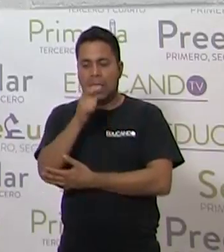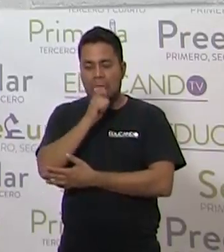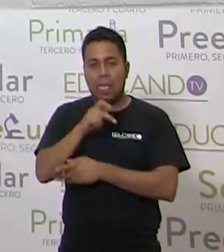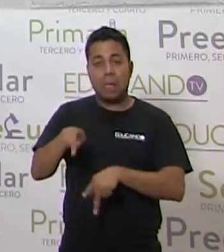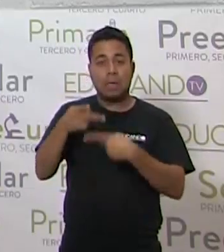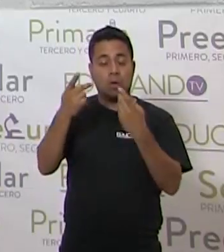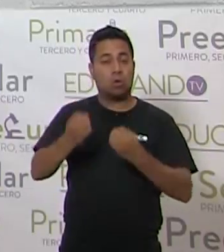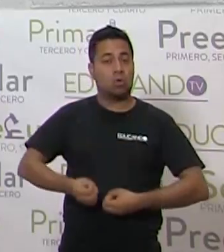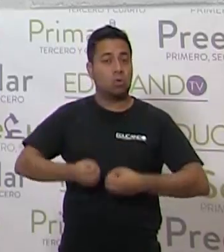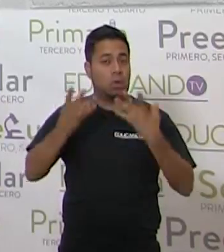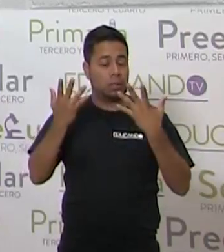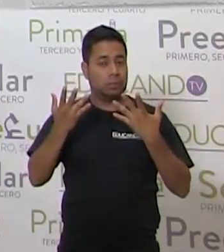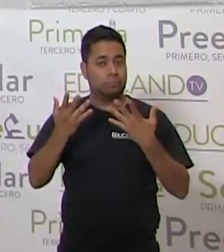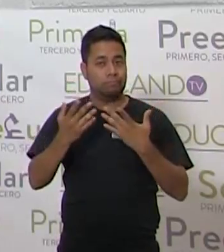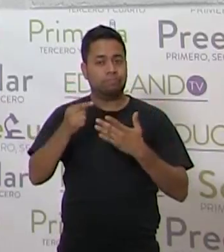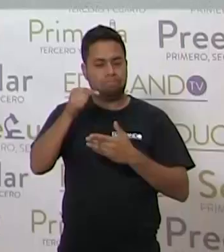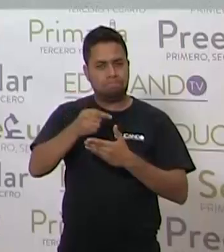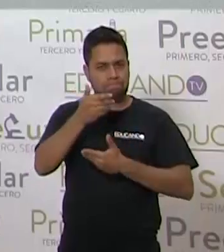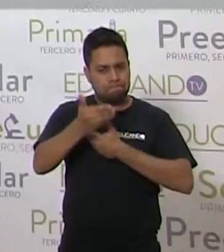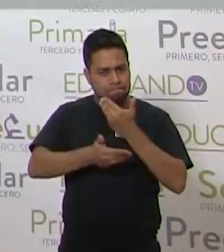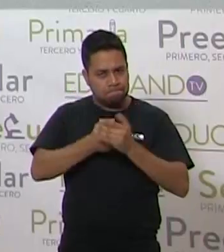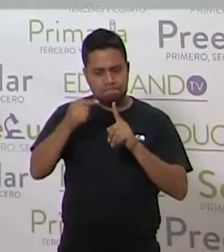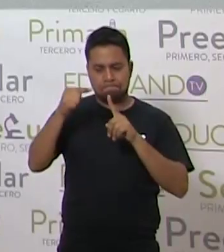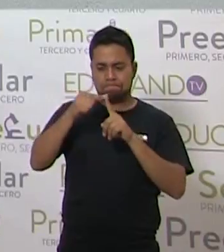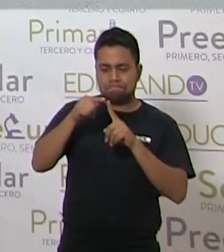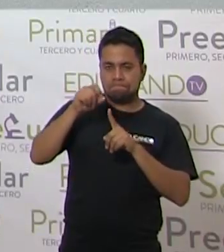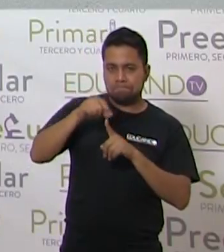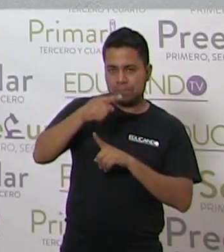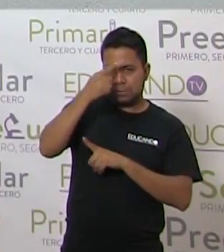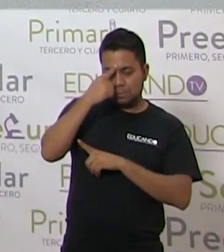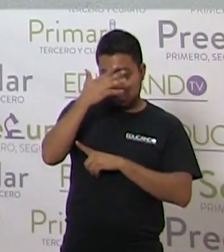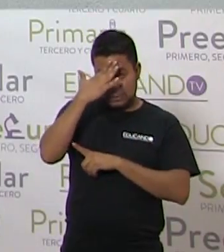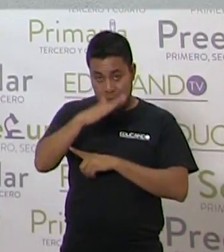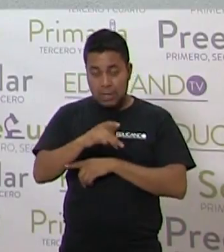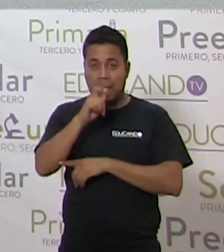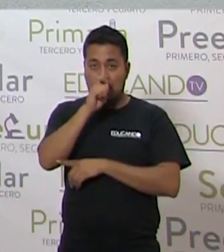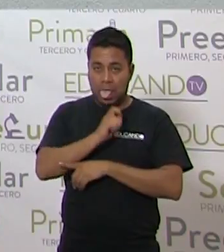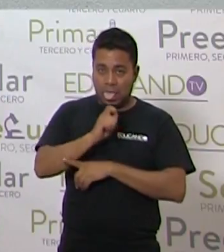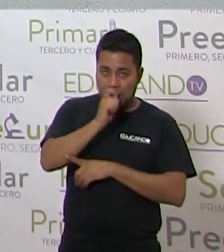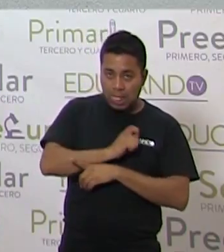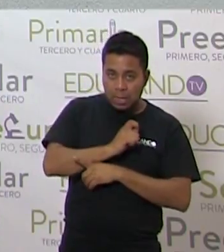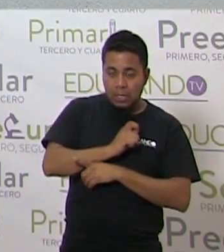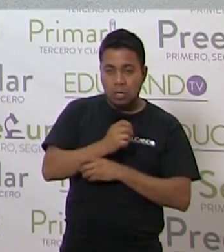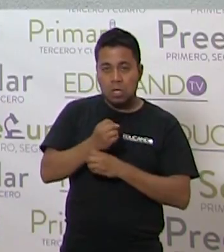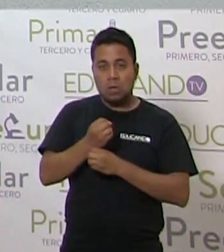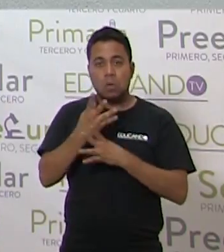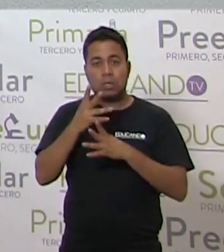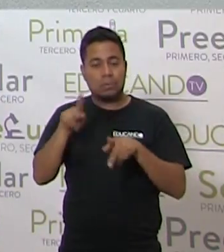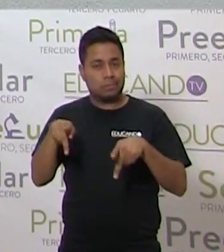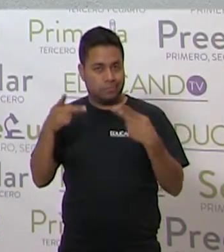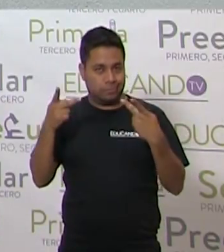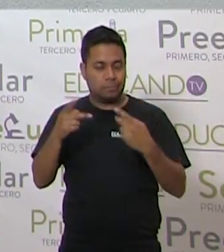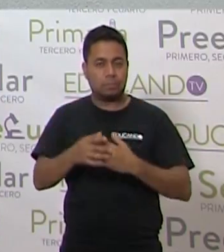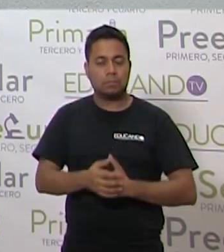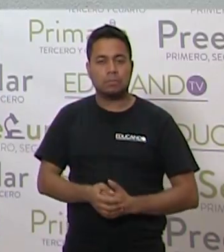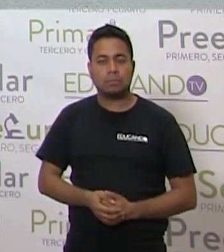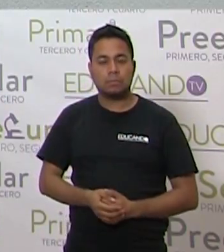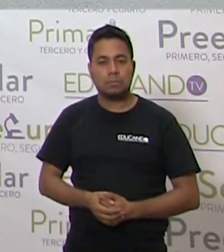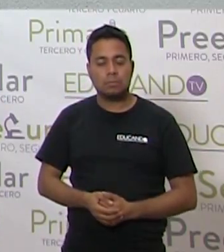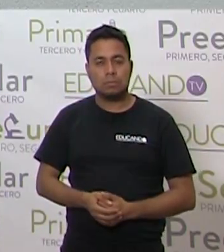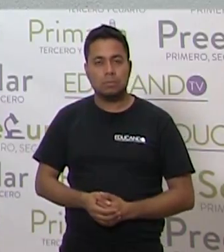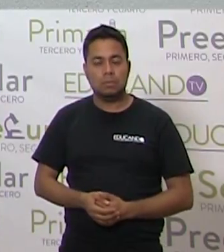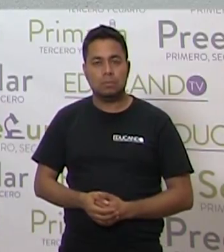vendieron Pues igual vamos a desarrollar una división para saber cuántas paletas se vendieron y con